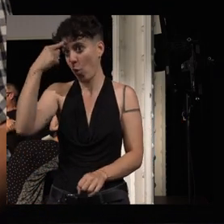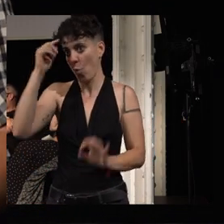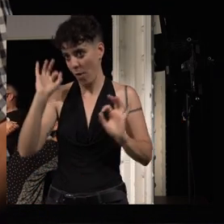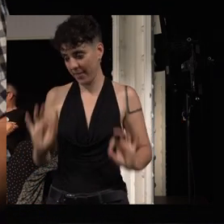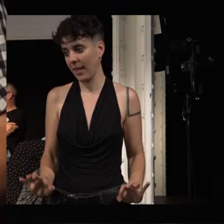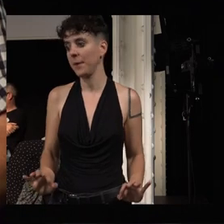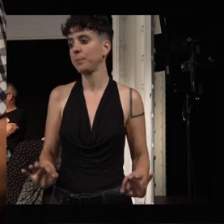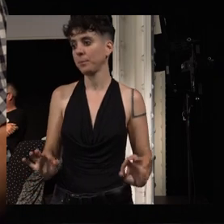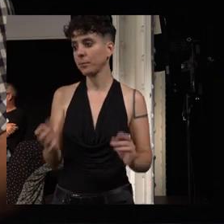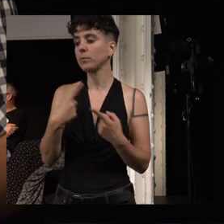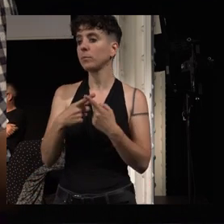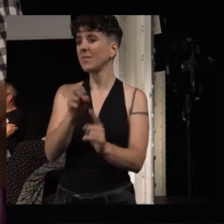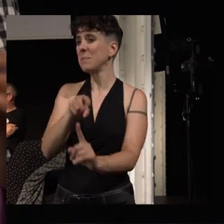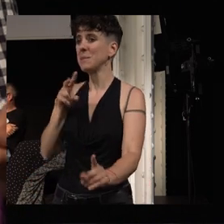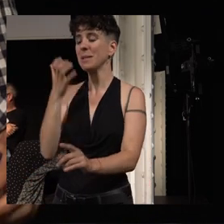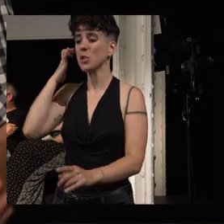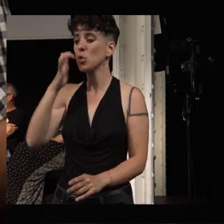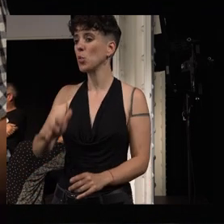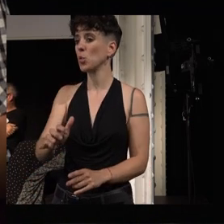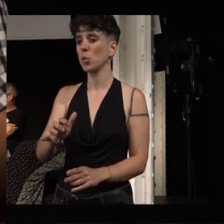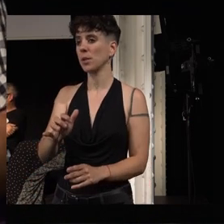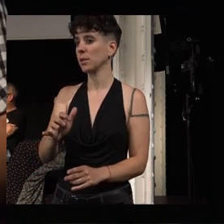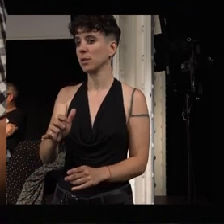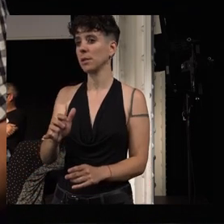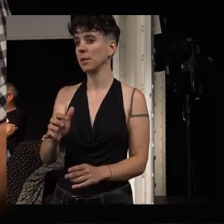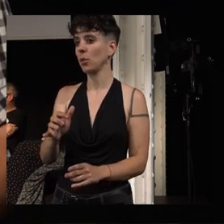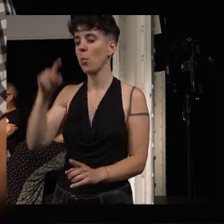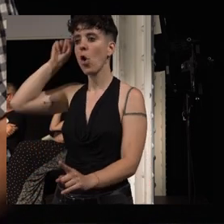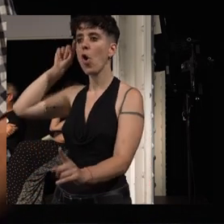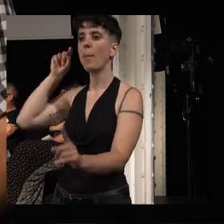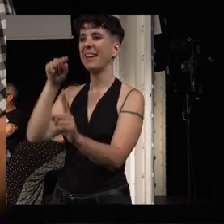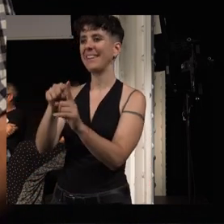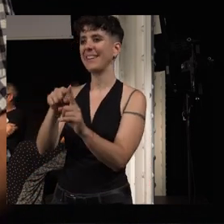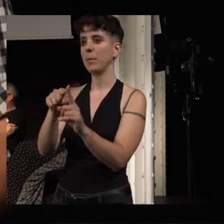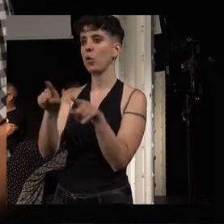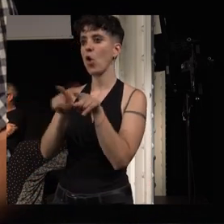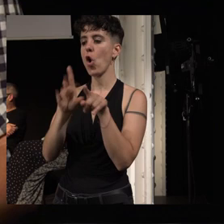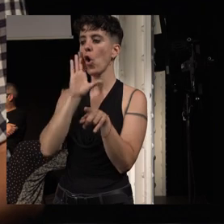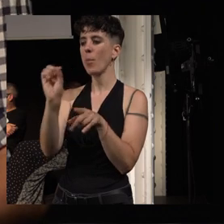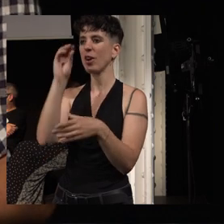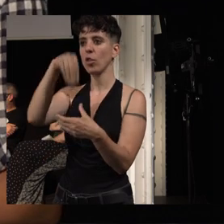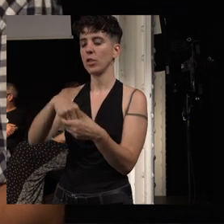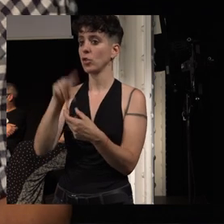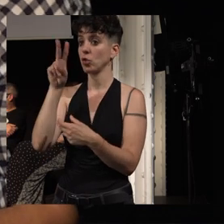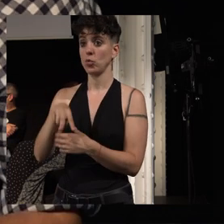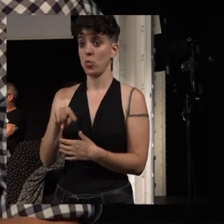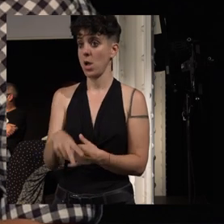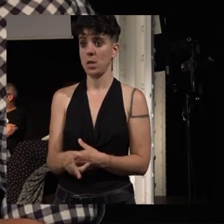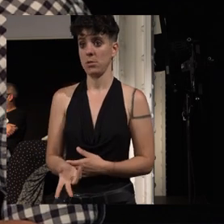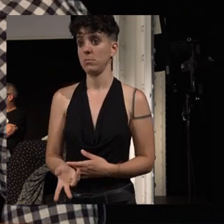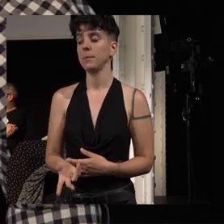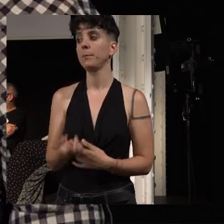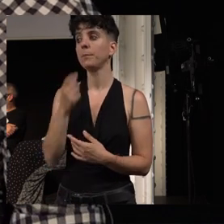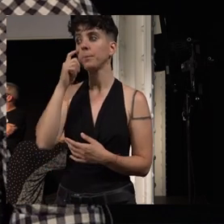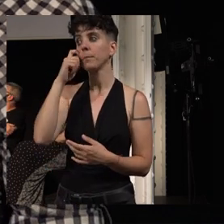fin y al cabo, para mí las perspectivas queer nunca han tenido la intención de formar parte de gobiernos, ¿no?